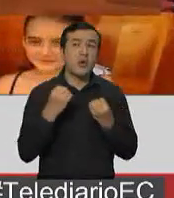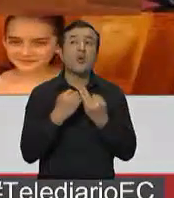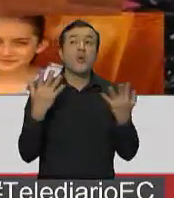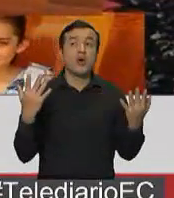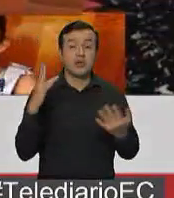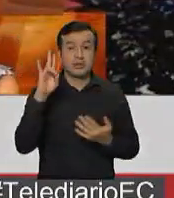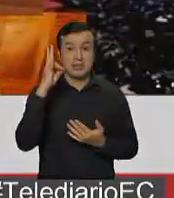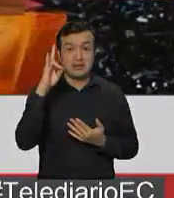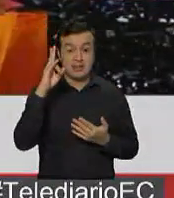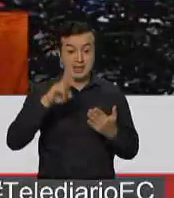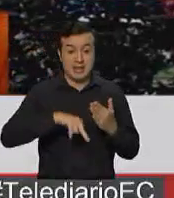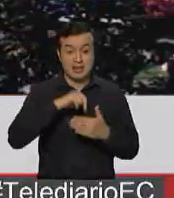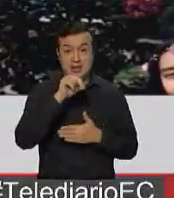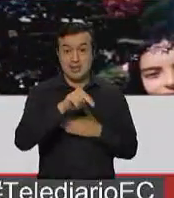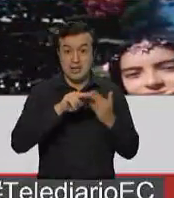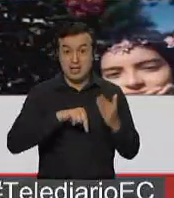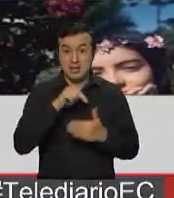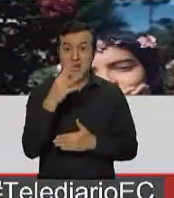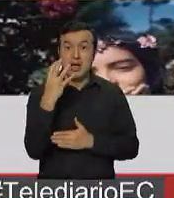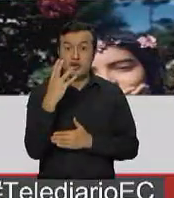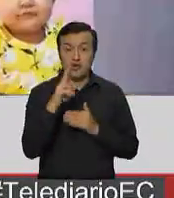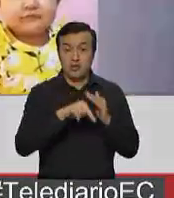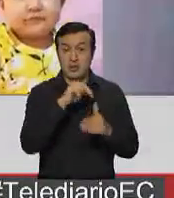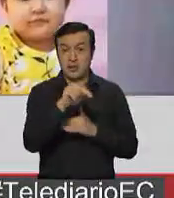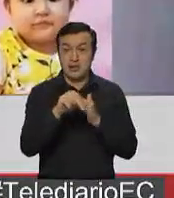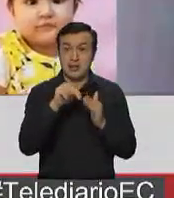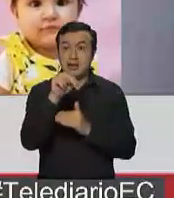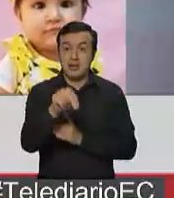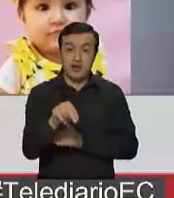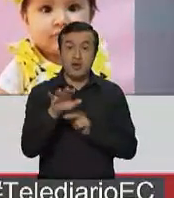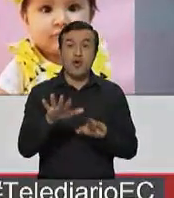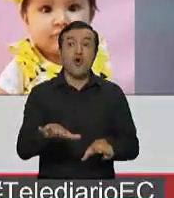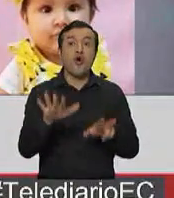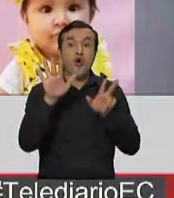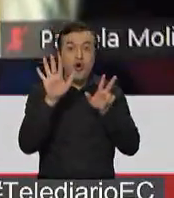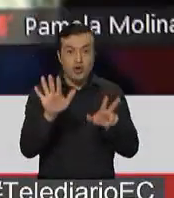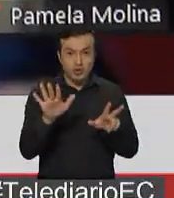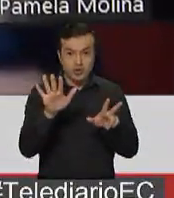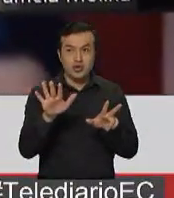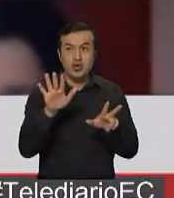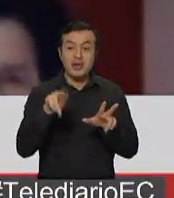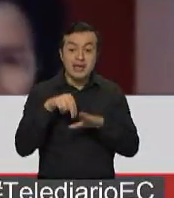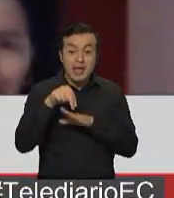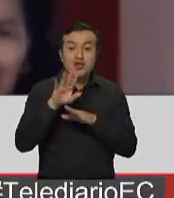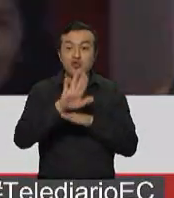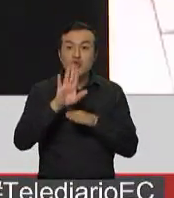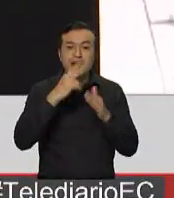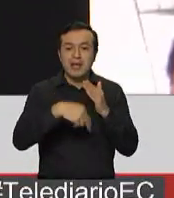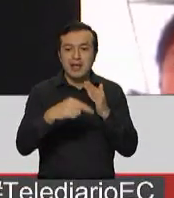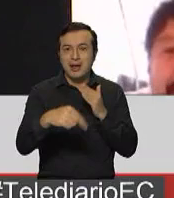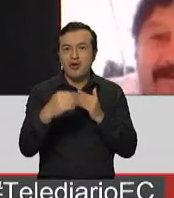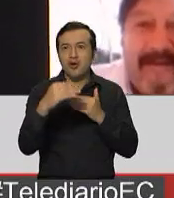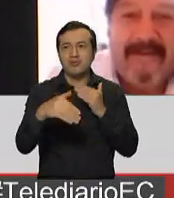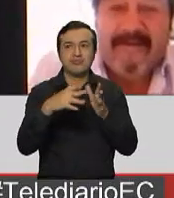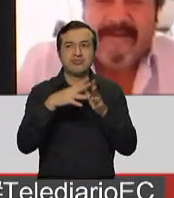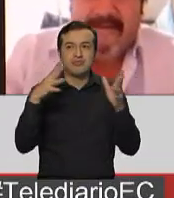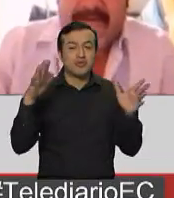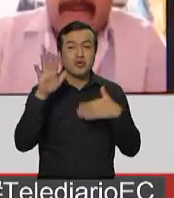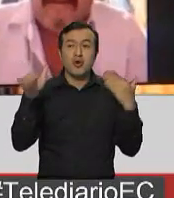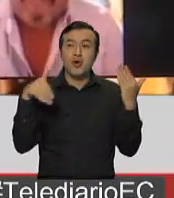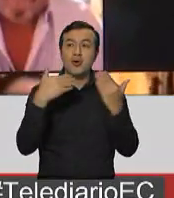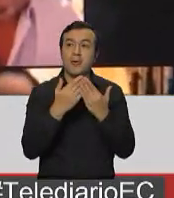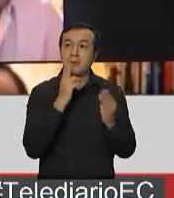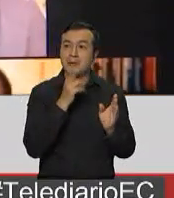tiene 17 nietos, 14 bisnietos y 8 tataranietos, quienes participaron de esta celebración vía